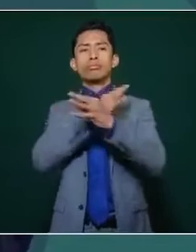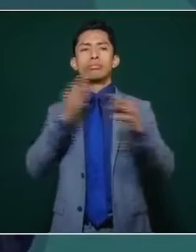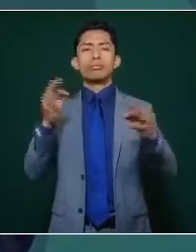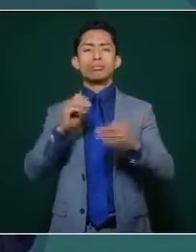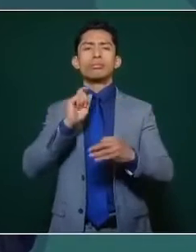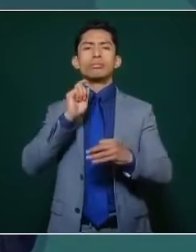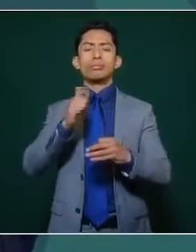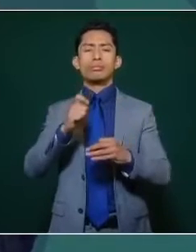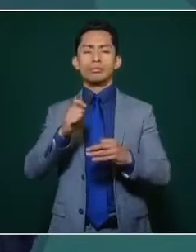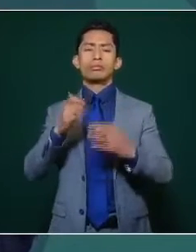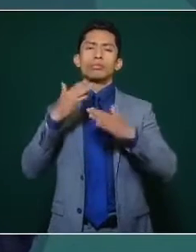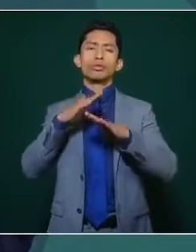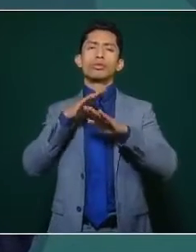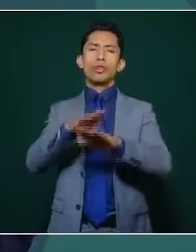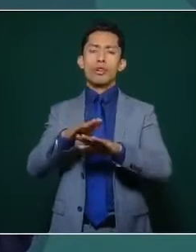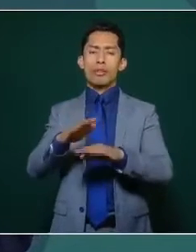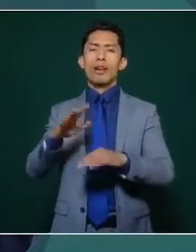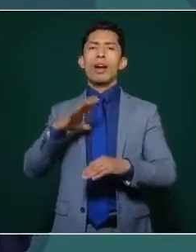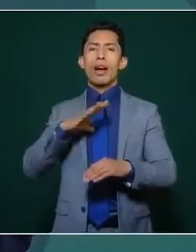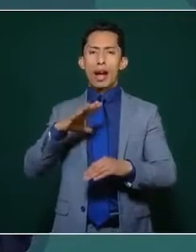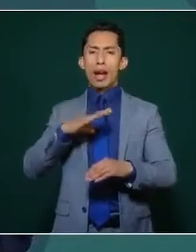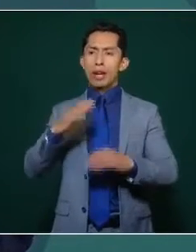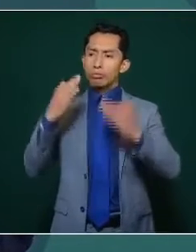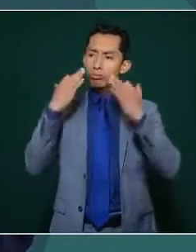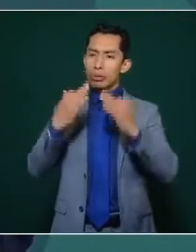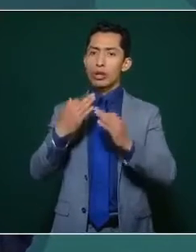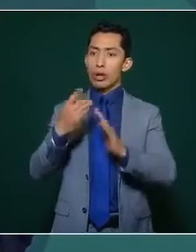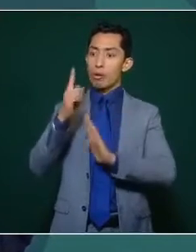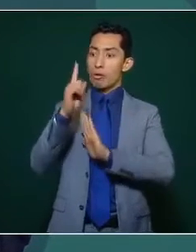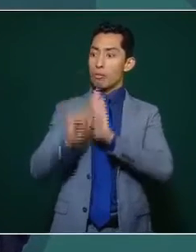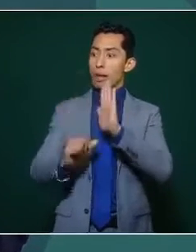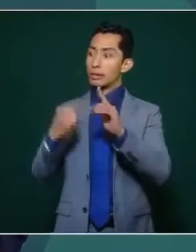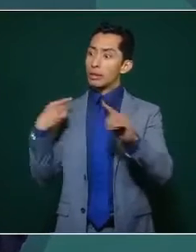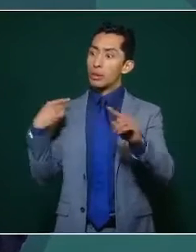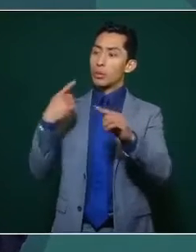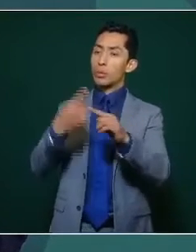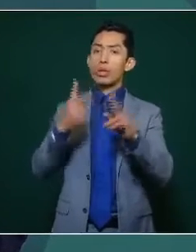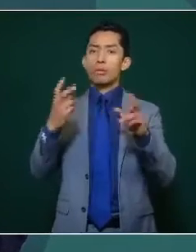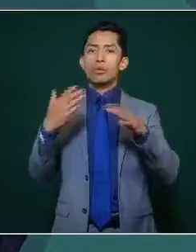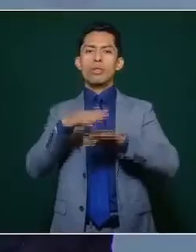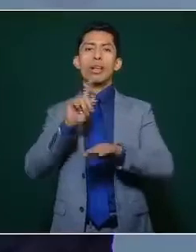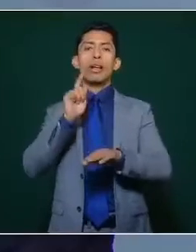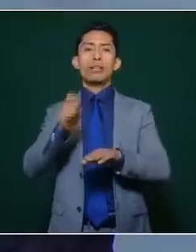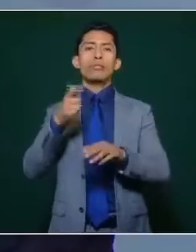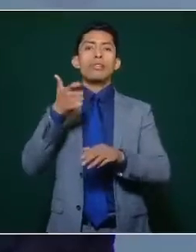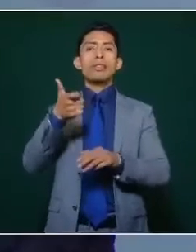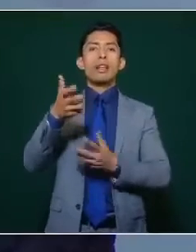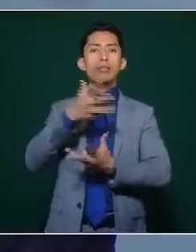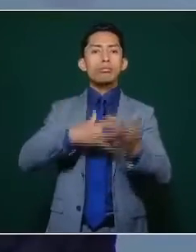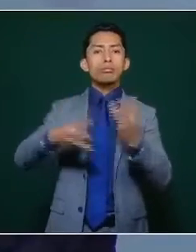sobre resultados de este mes en materia económica.